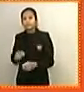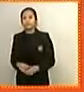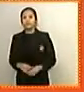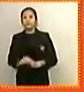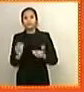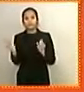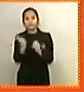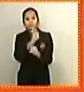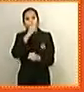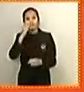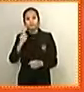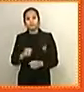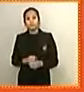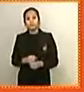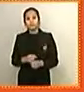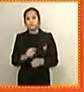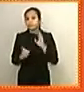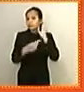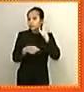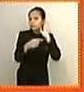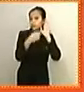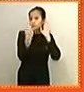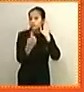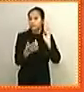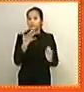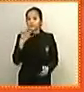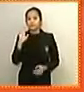1. 7.